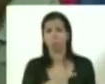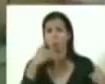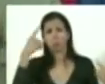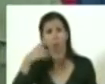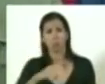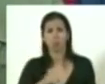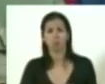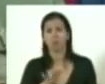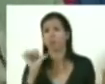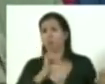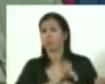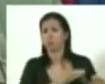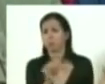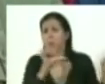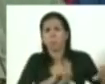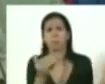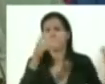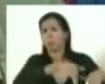enlodada